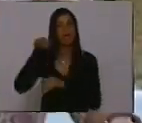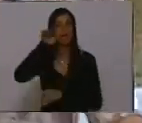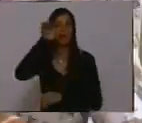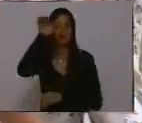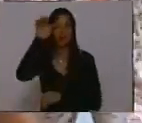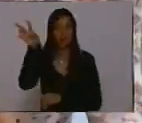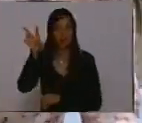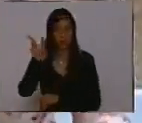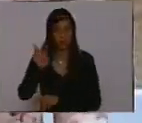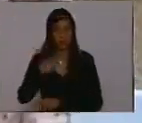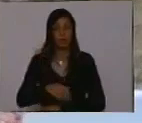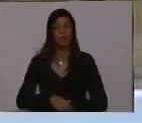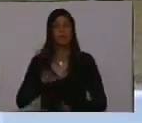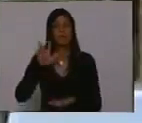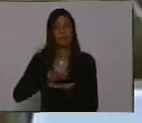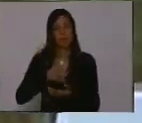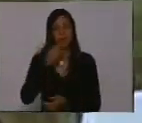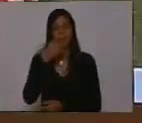tarde.